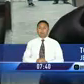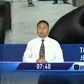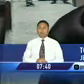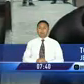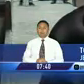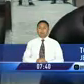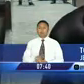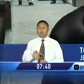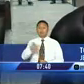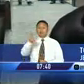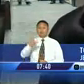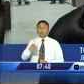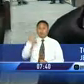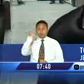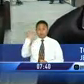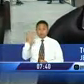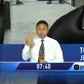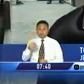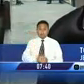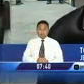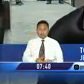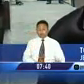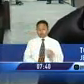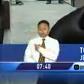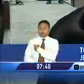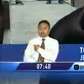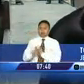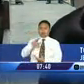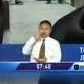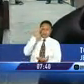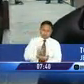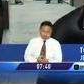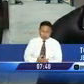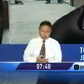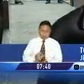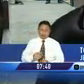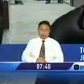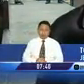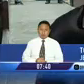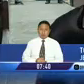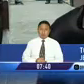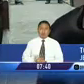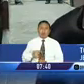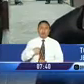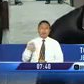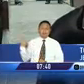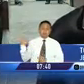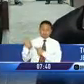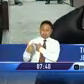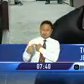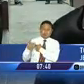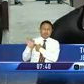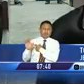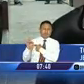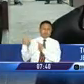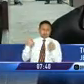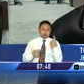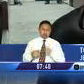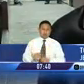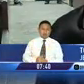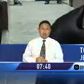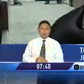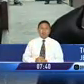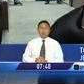arma de fuego, cayó en el piso, estaba tendido, lamentablemente. Esas personas